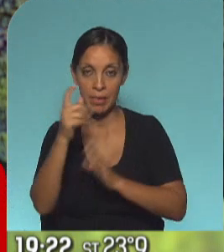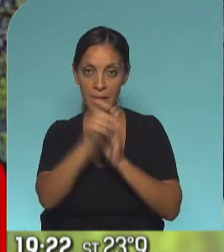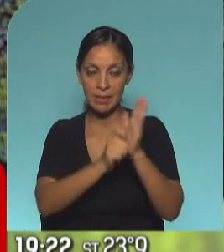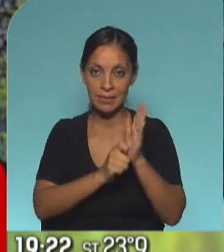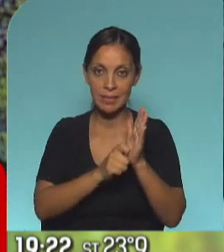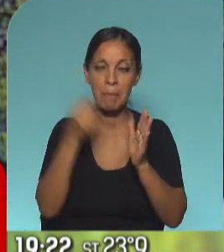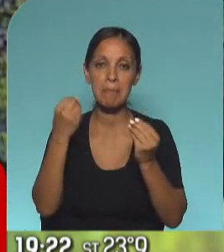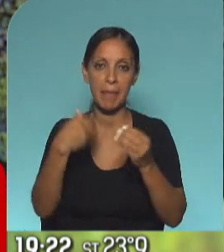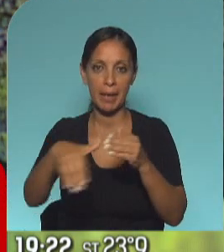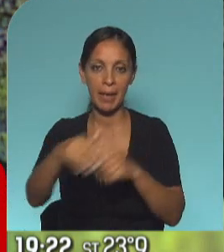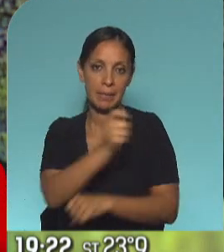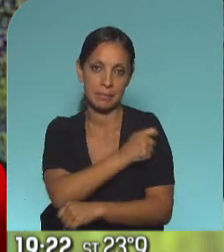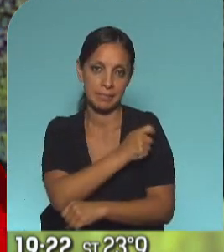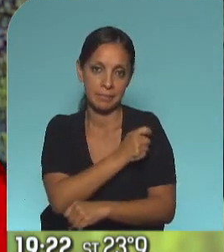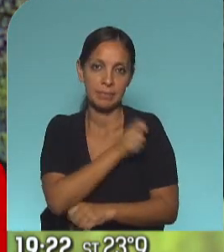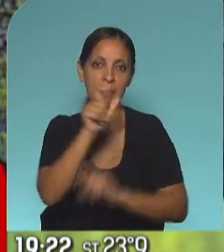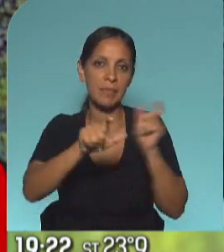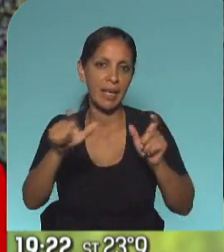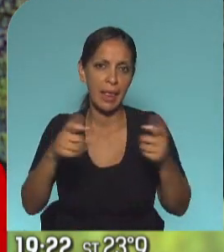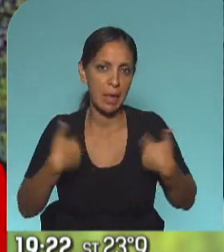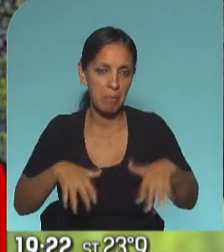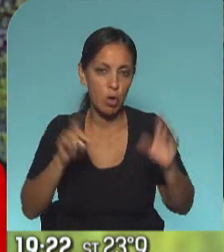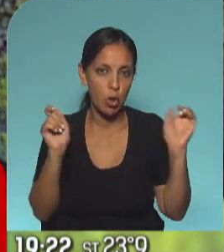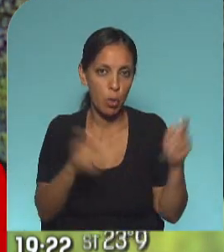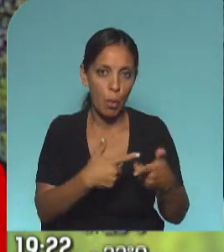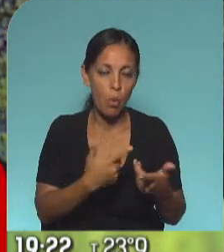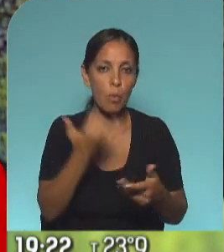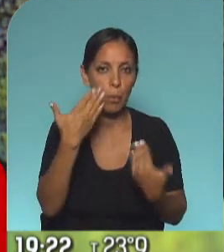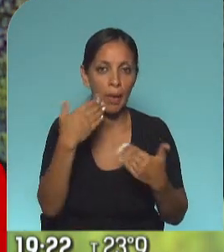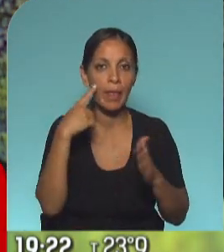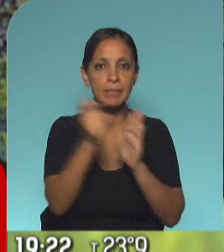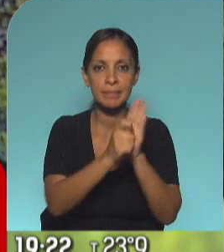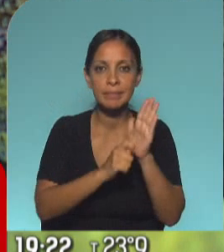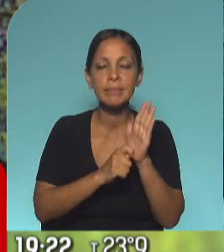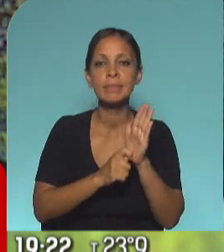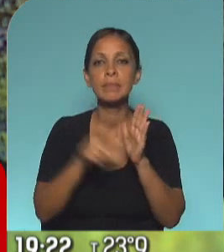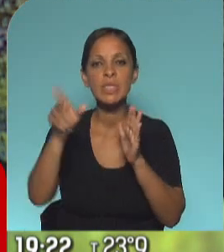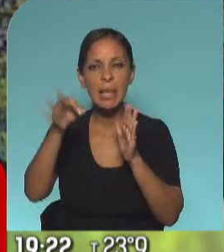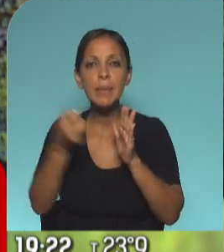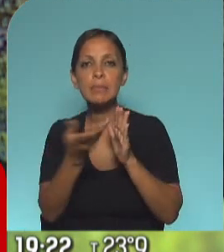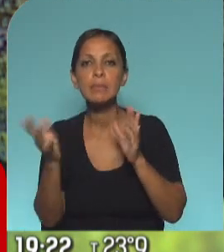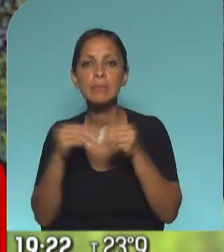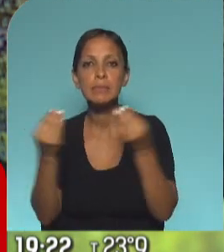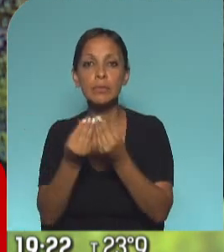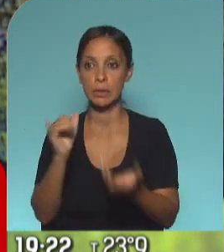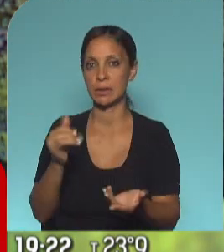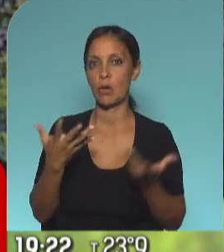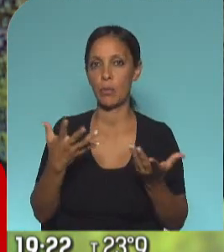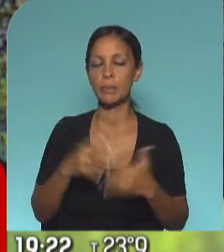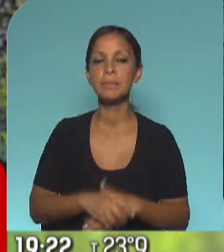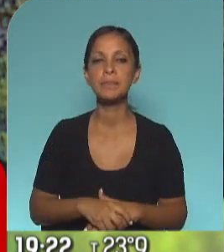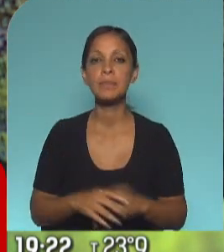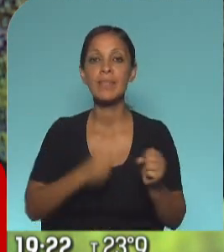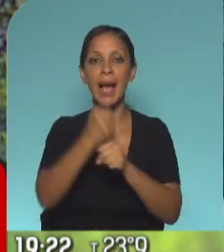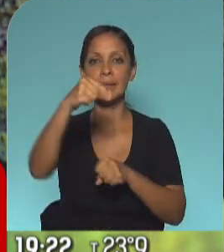para que la población común ya se inscriba. ¿Usted sabe el número hasta ahora? Sí, sí, claro. Al día